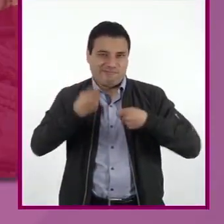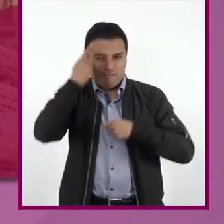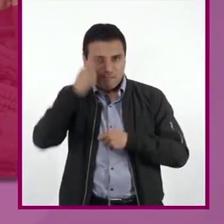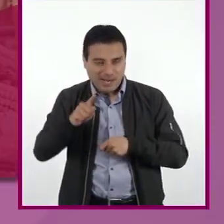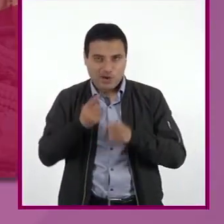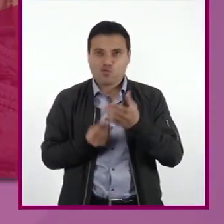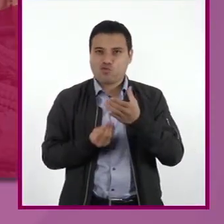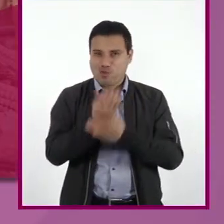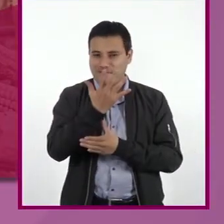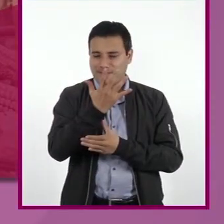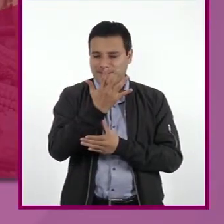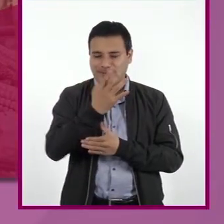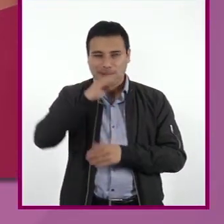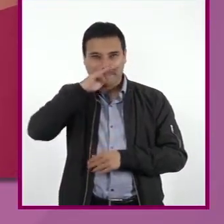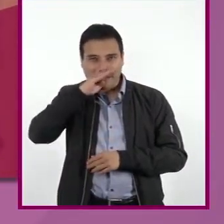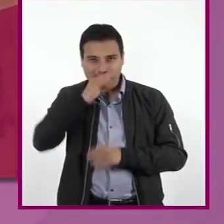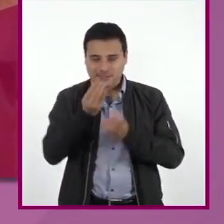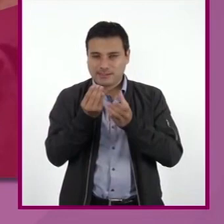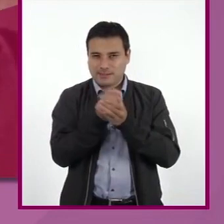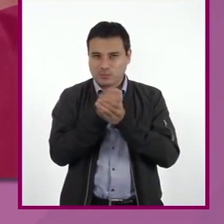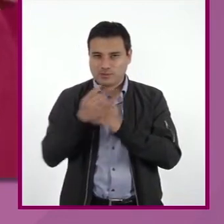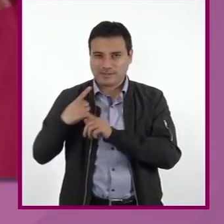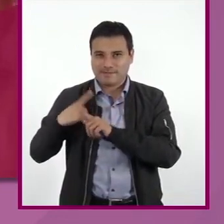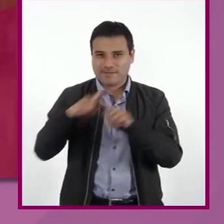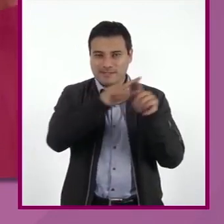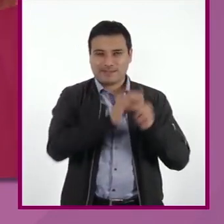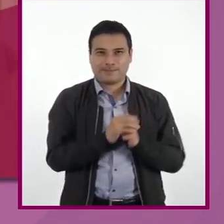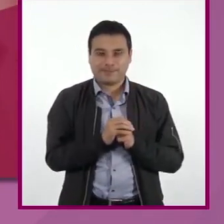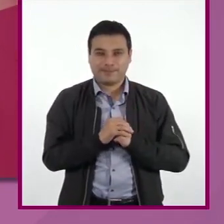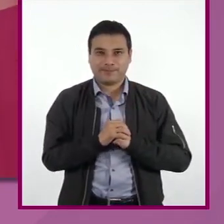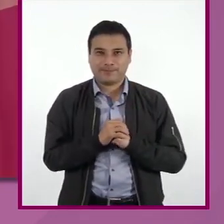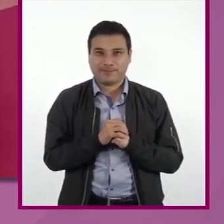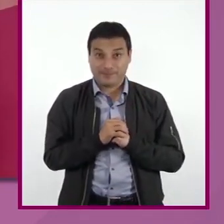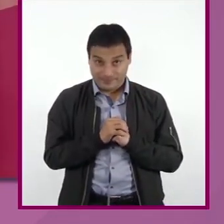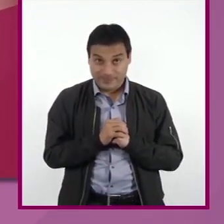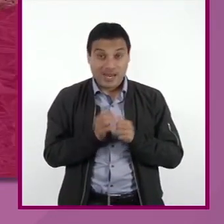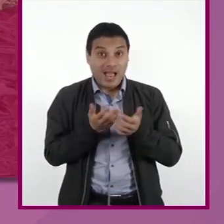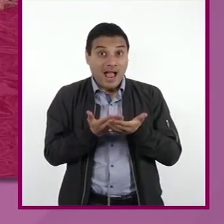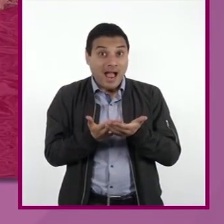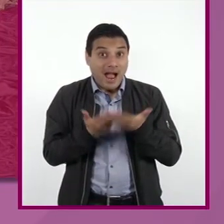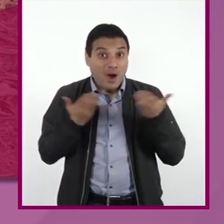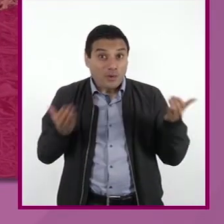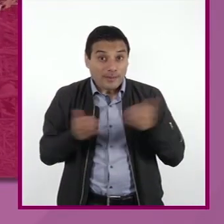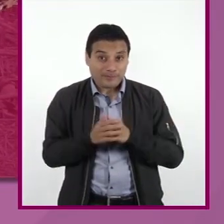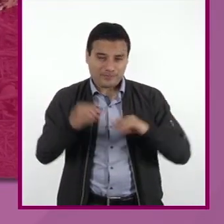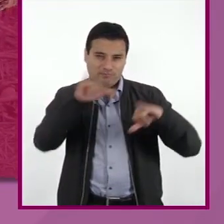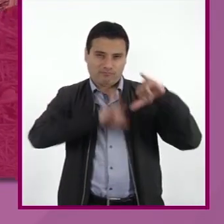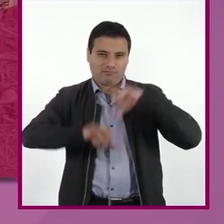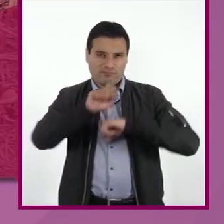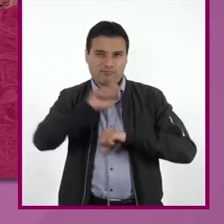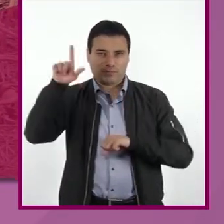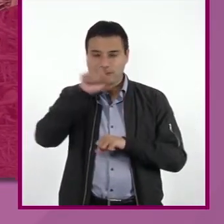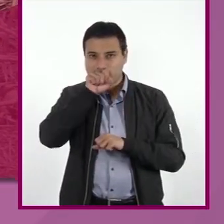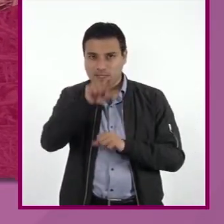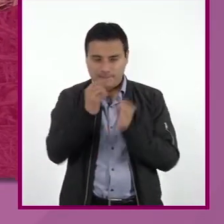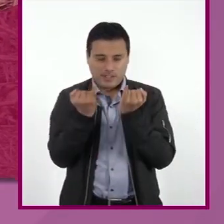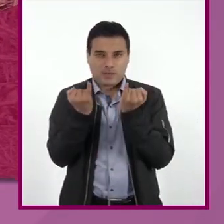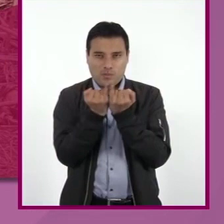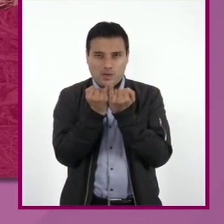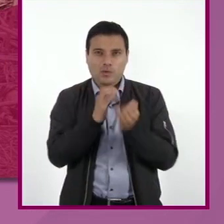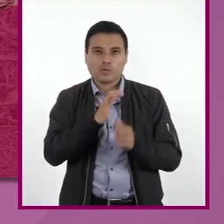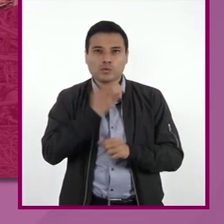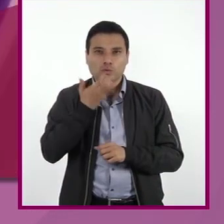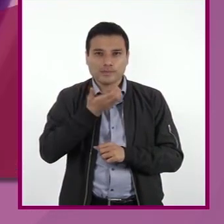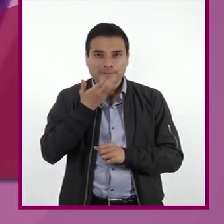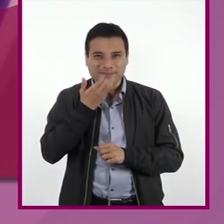crear nuevas especies. Pero la situación no quedó ahí, pues hoy en día, los científicos también realizan cruzas para mejorar